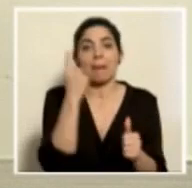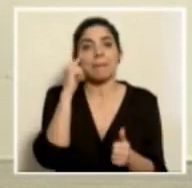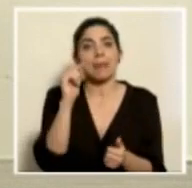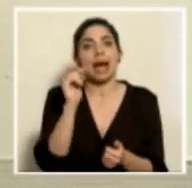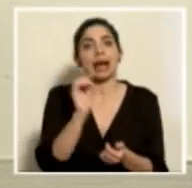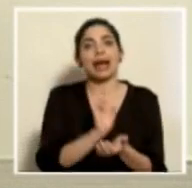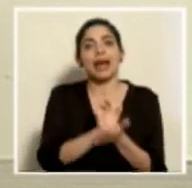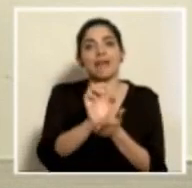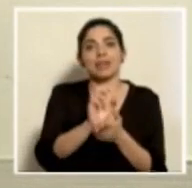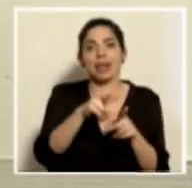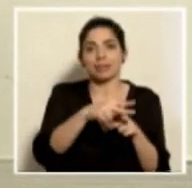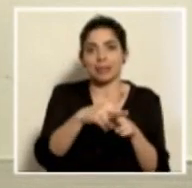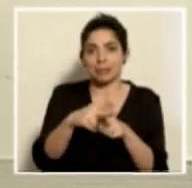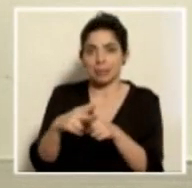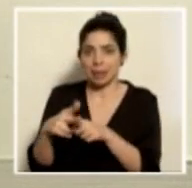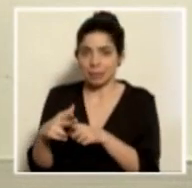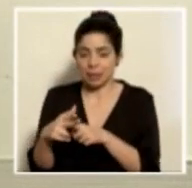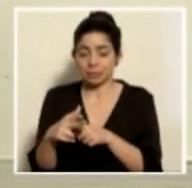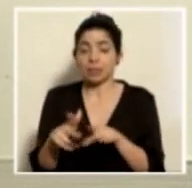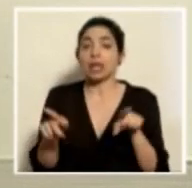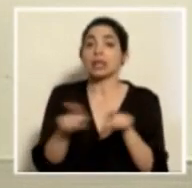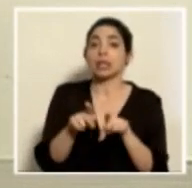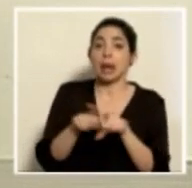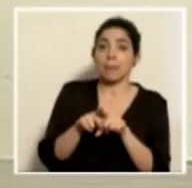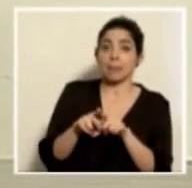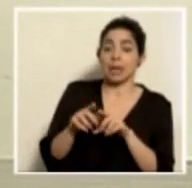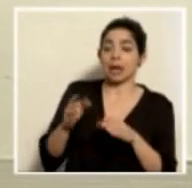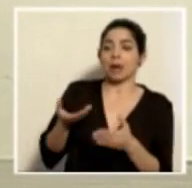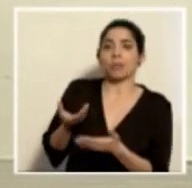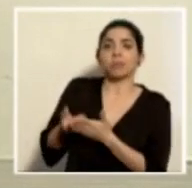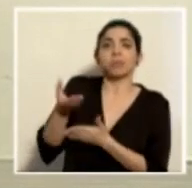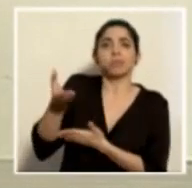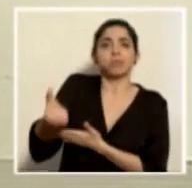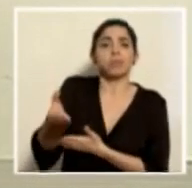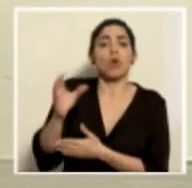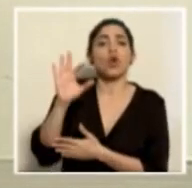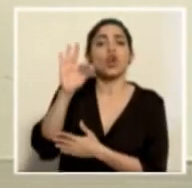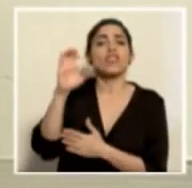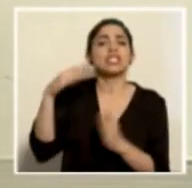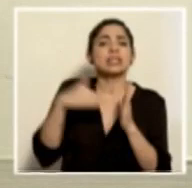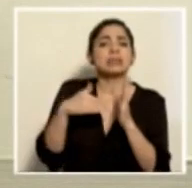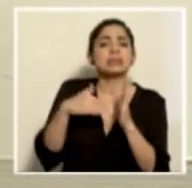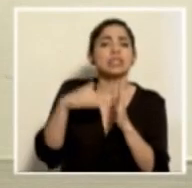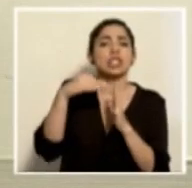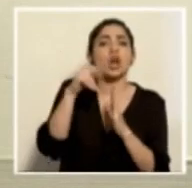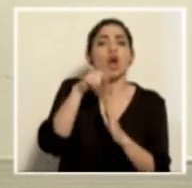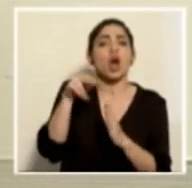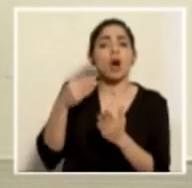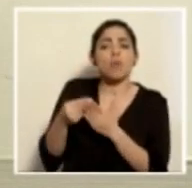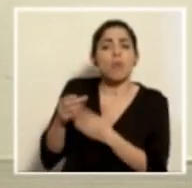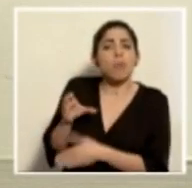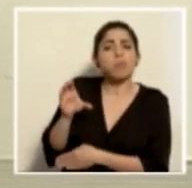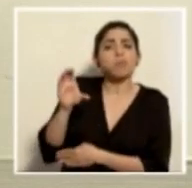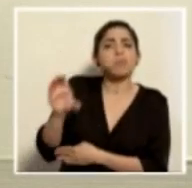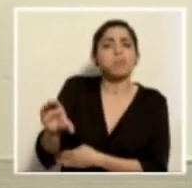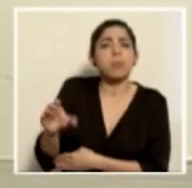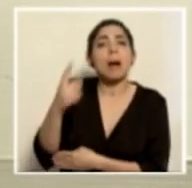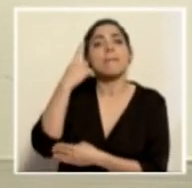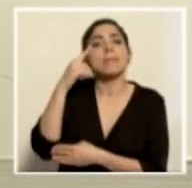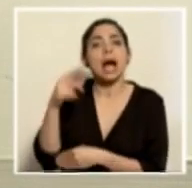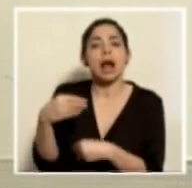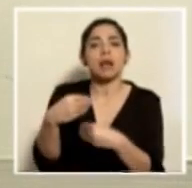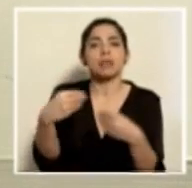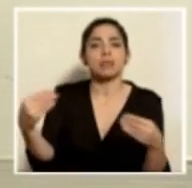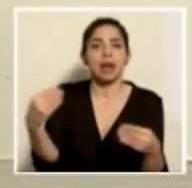los empleos. Se presentaron también las carteras por 900,000 millones de colones para capital de trabajo,